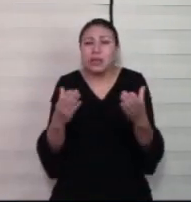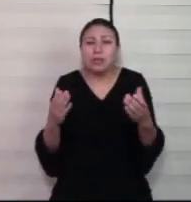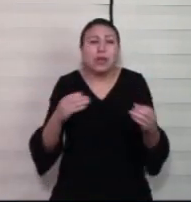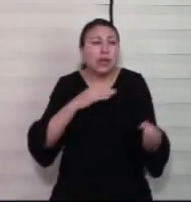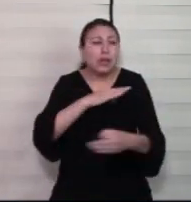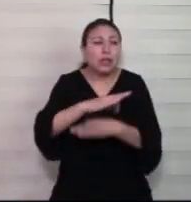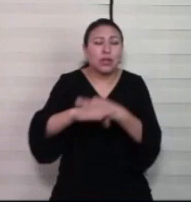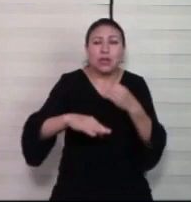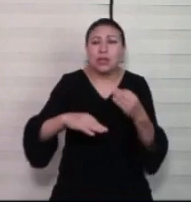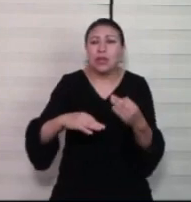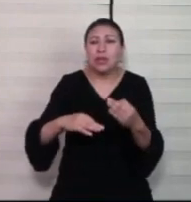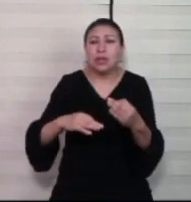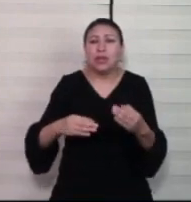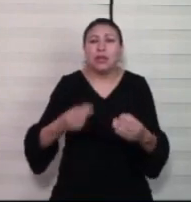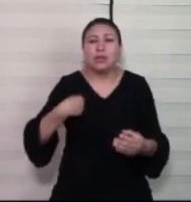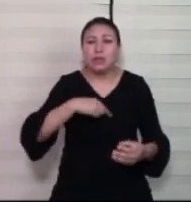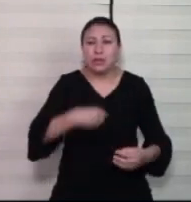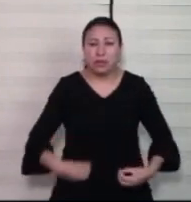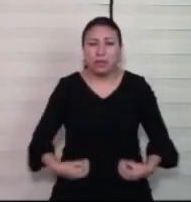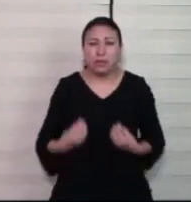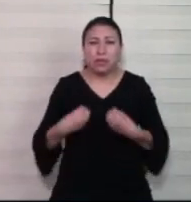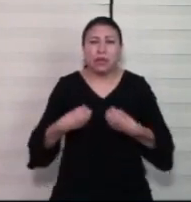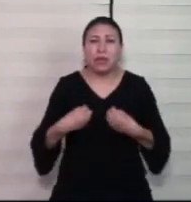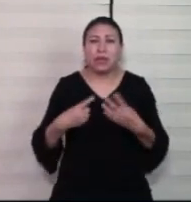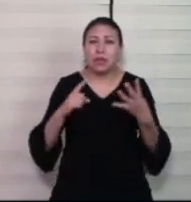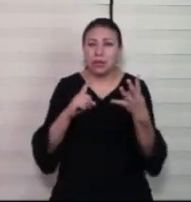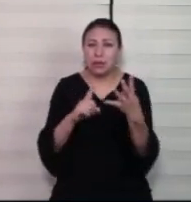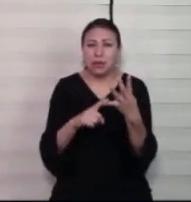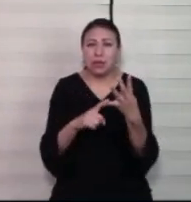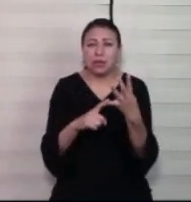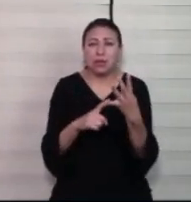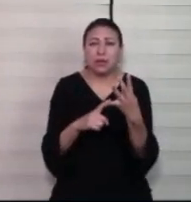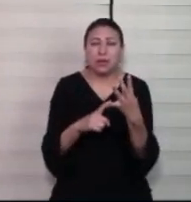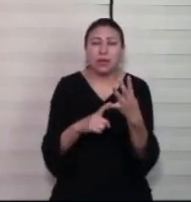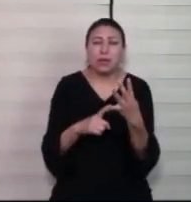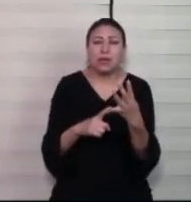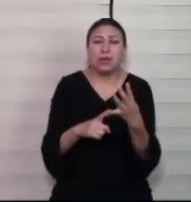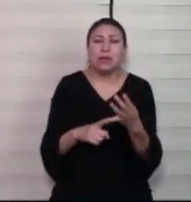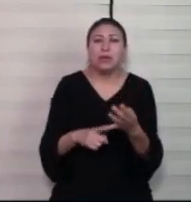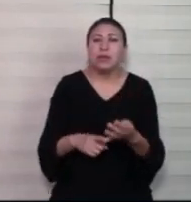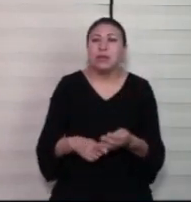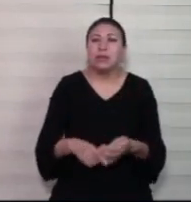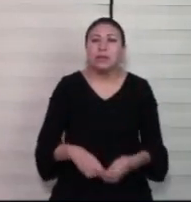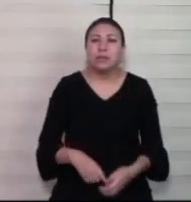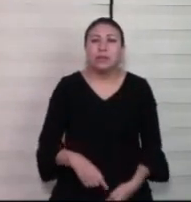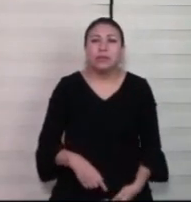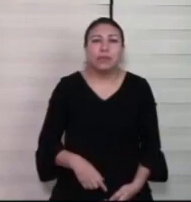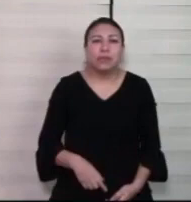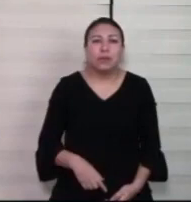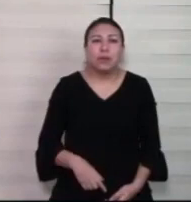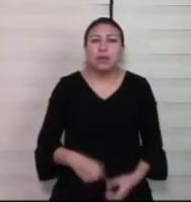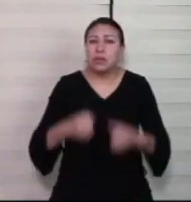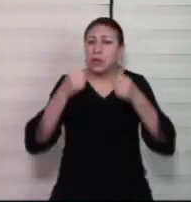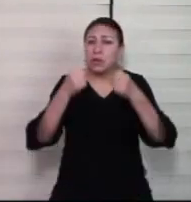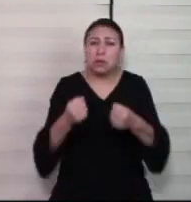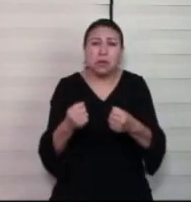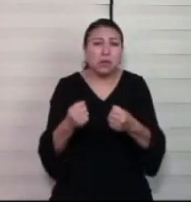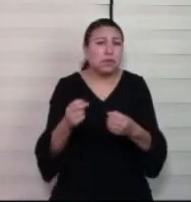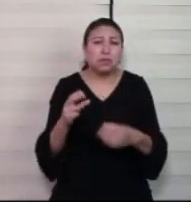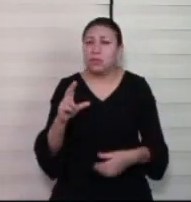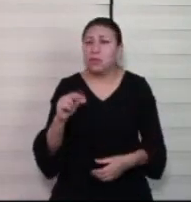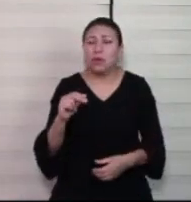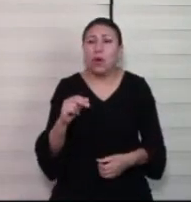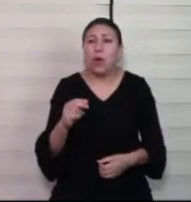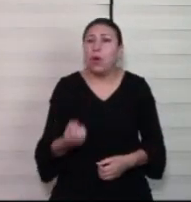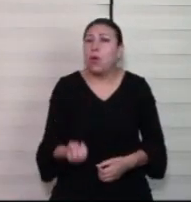áreas de nuestra vida. Pero en cuarto lugar, no se puede asegurar cuándo será el